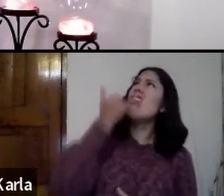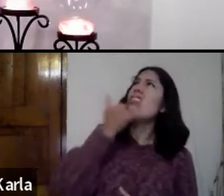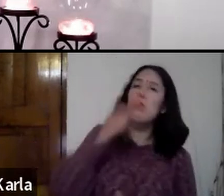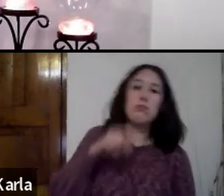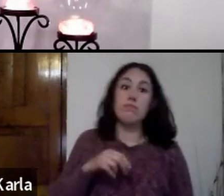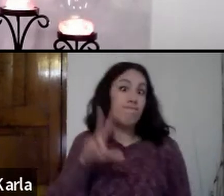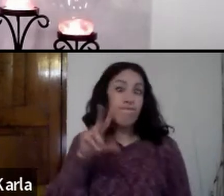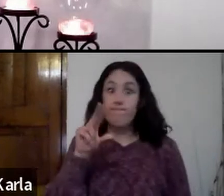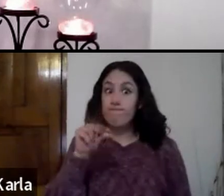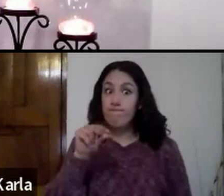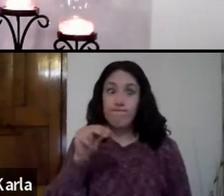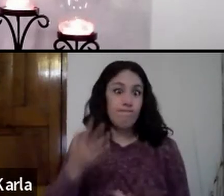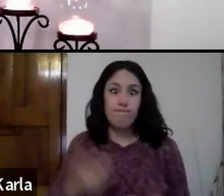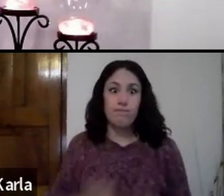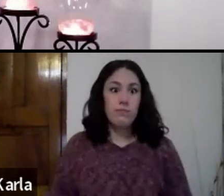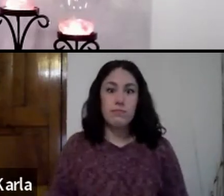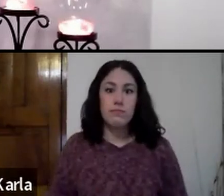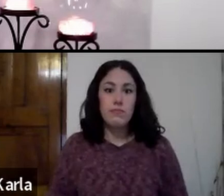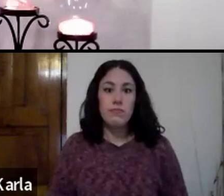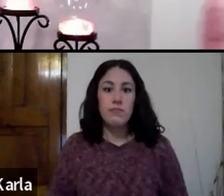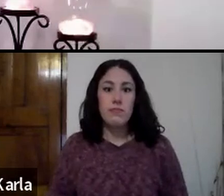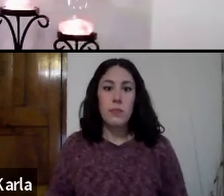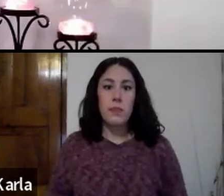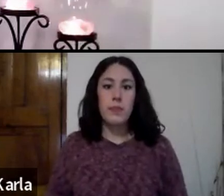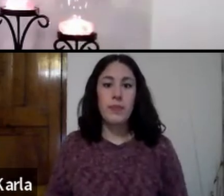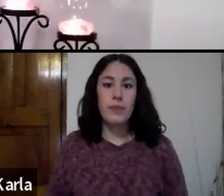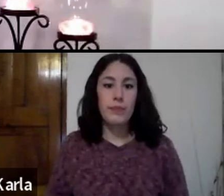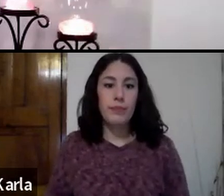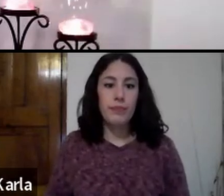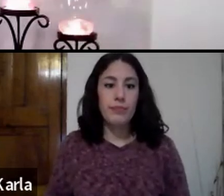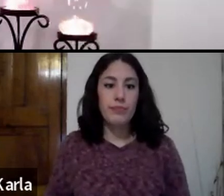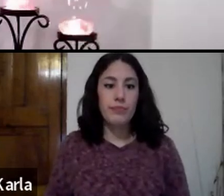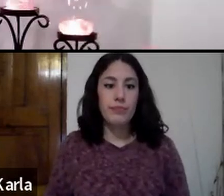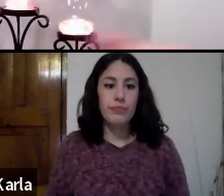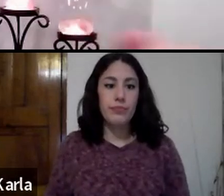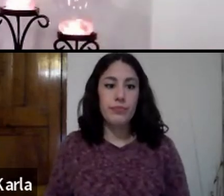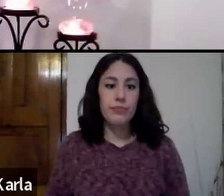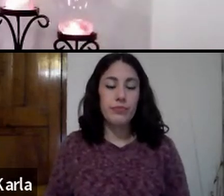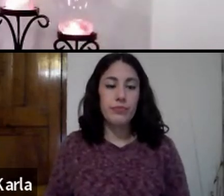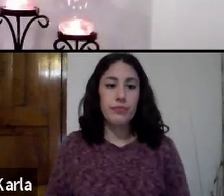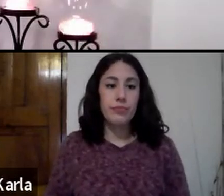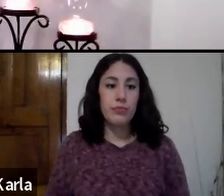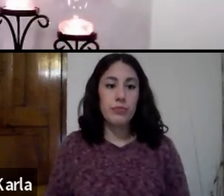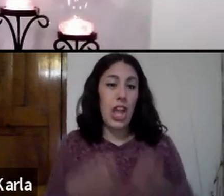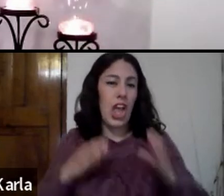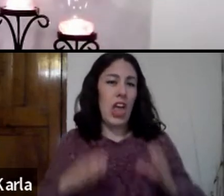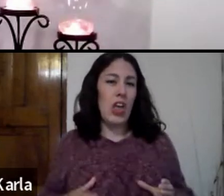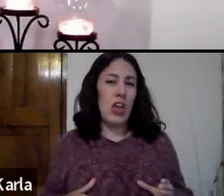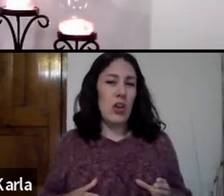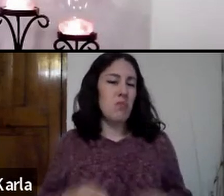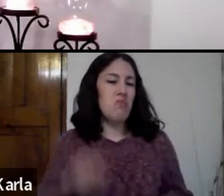el cuerpo como nos puede ver hay gente que lo ve como que es un instrumento de pecado